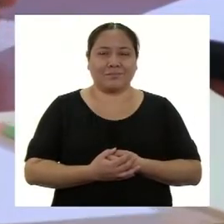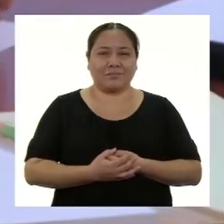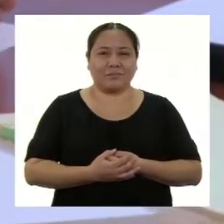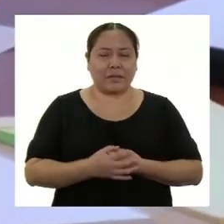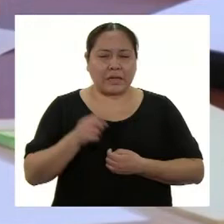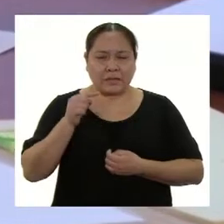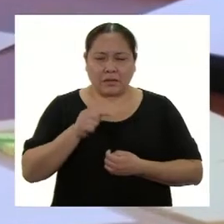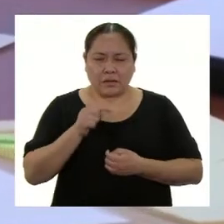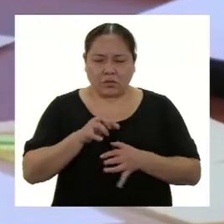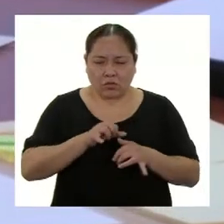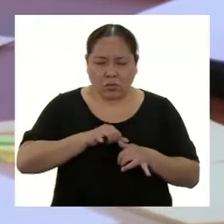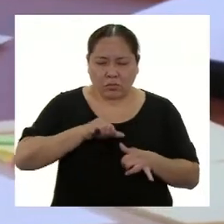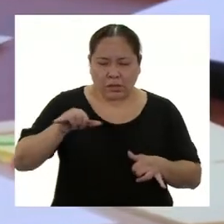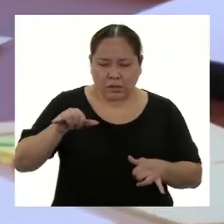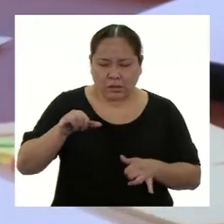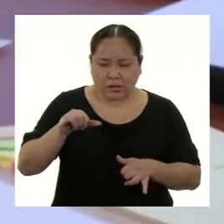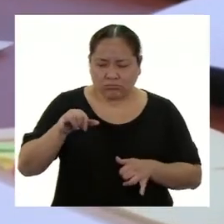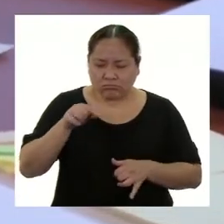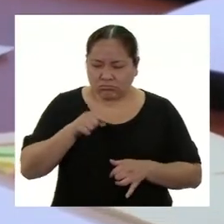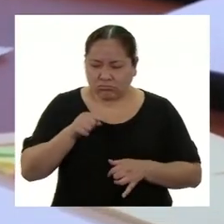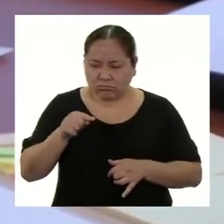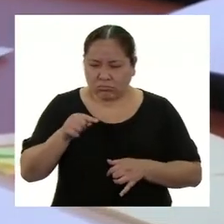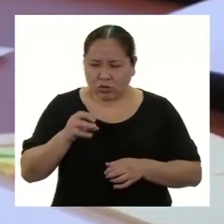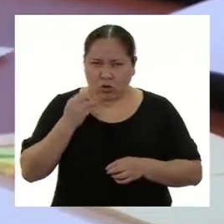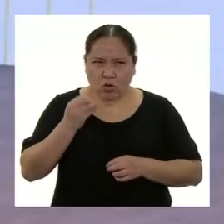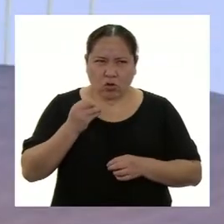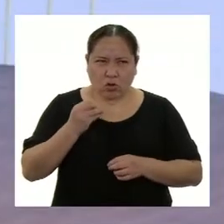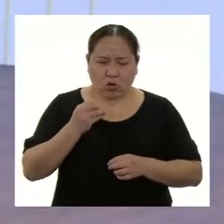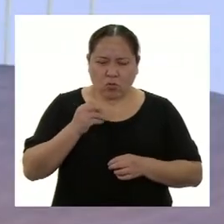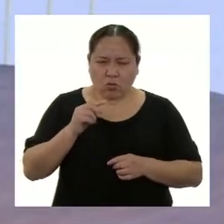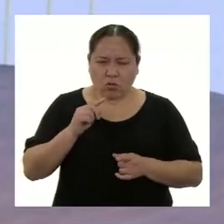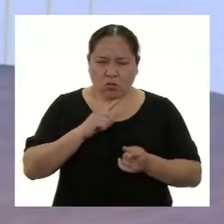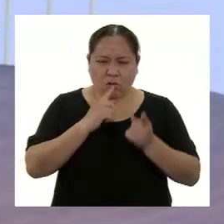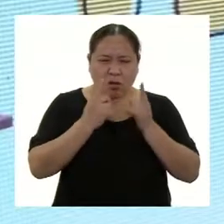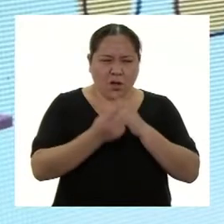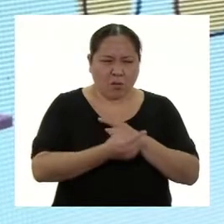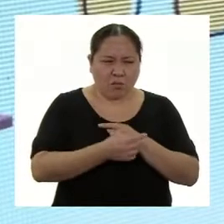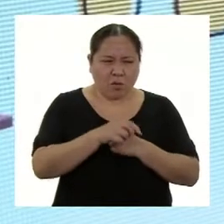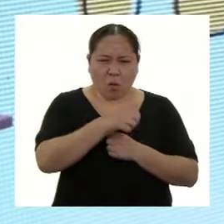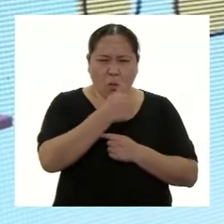Si esto mide así, ¿cómo saco esa otra medida?